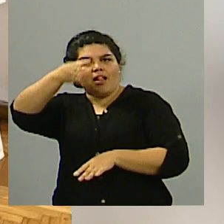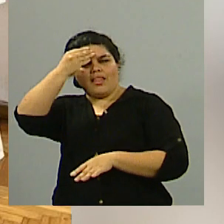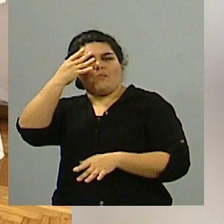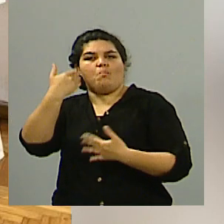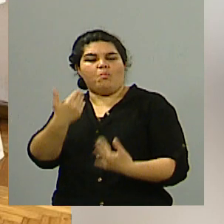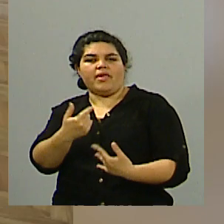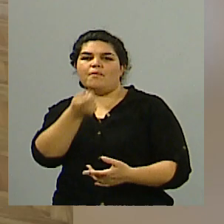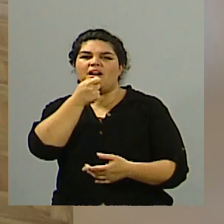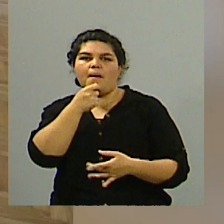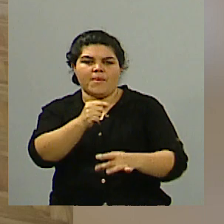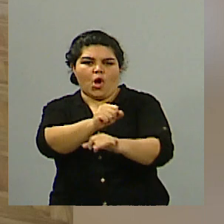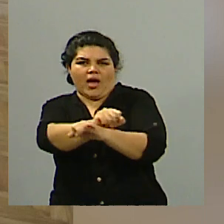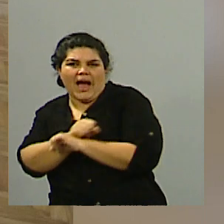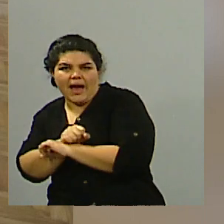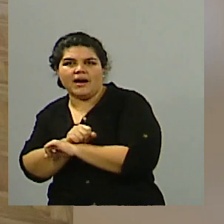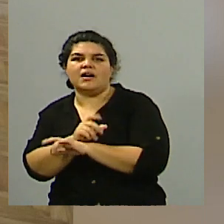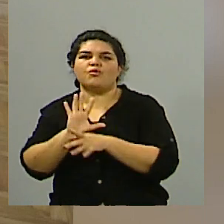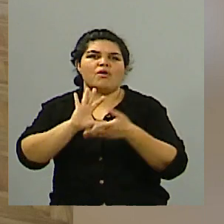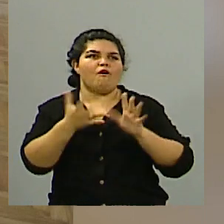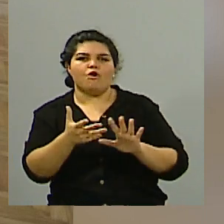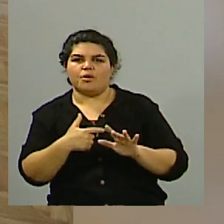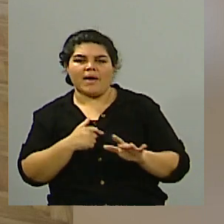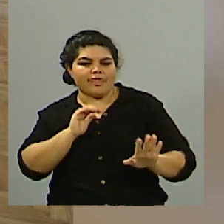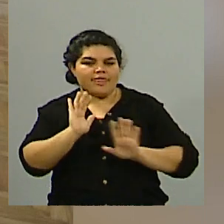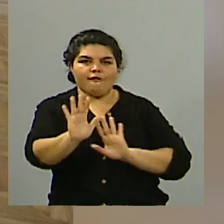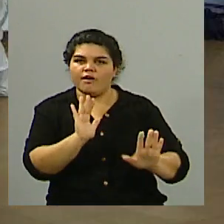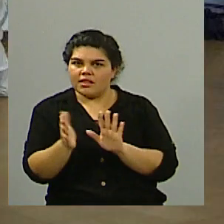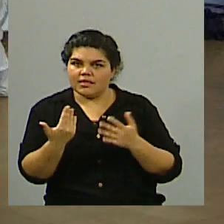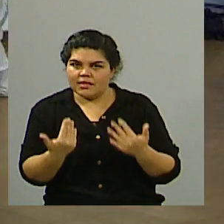un agarre, de un atropello que te quieren hacer, y tratar de